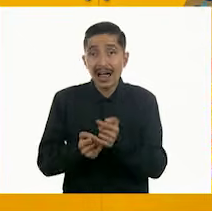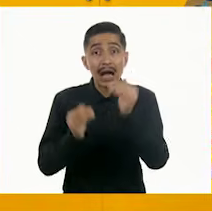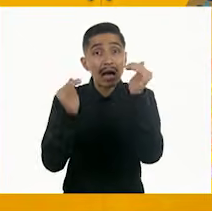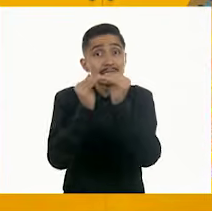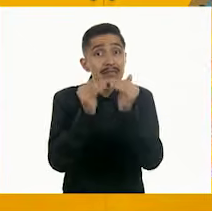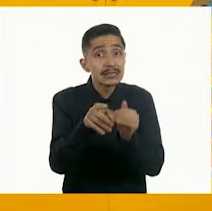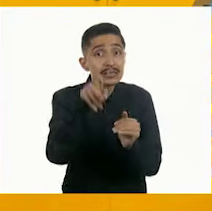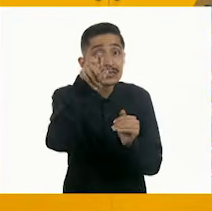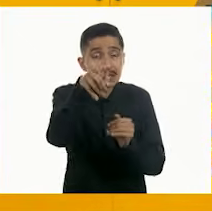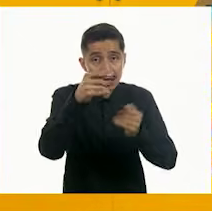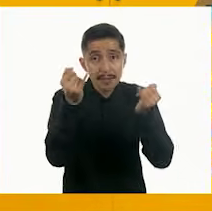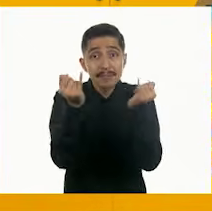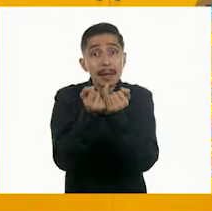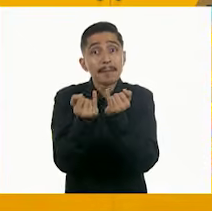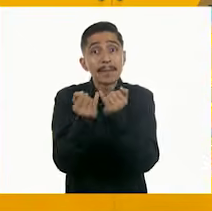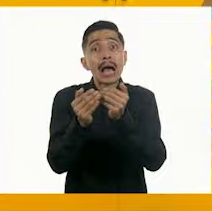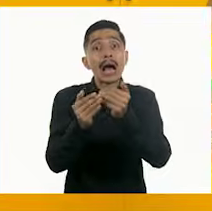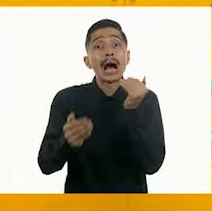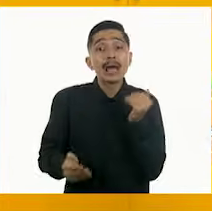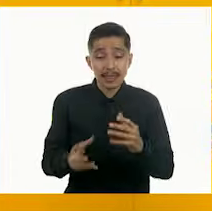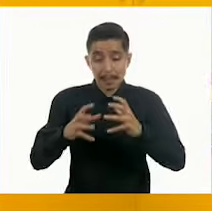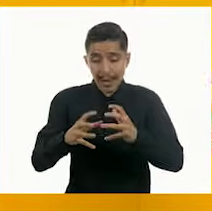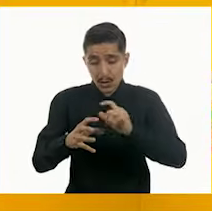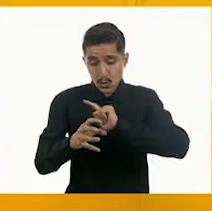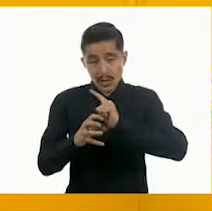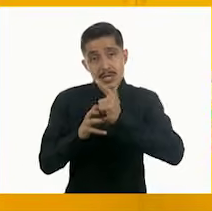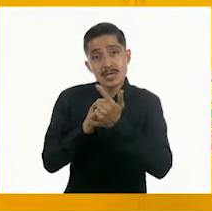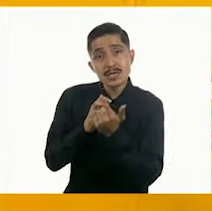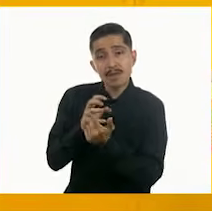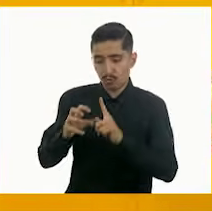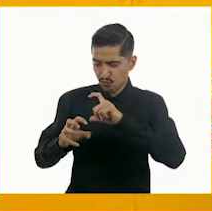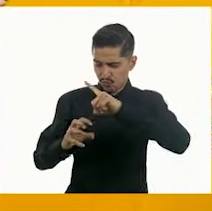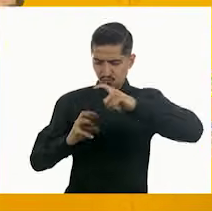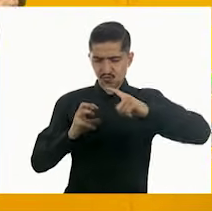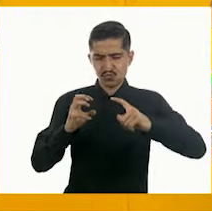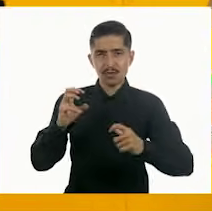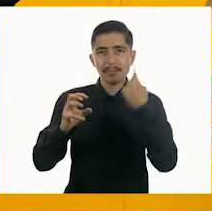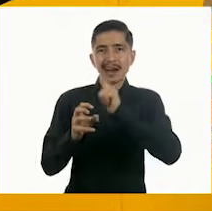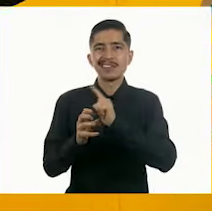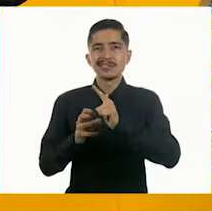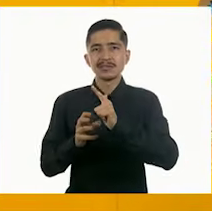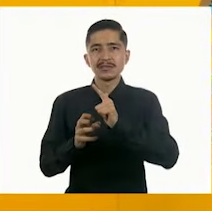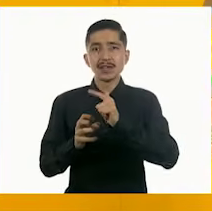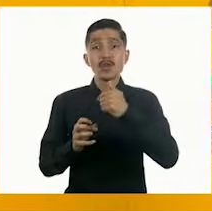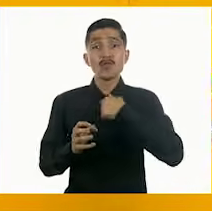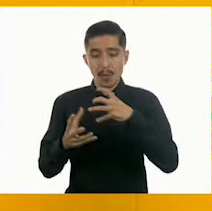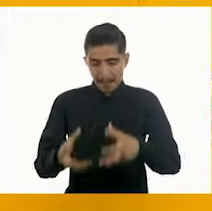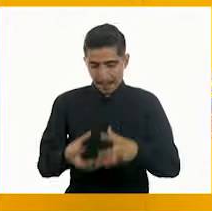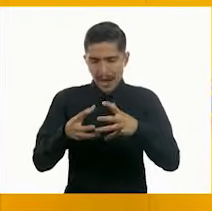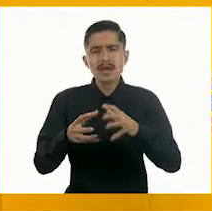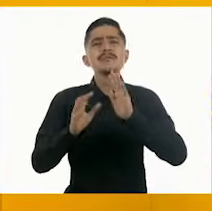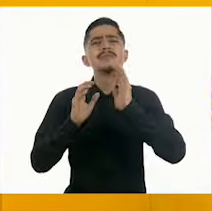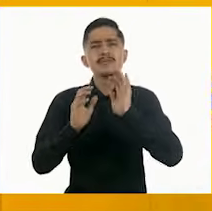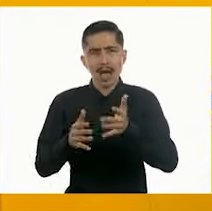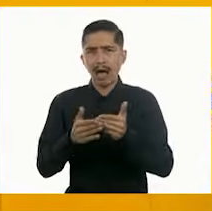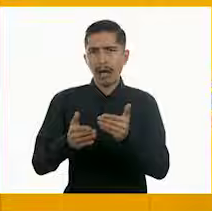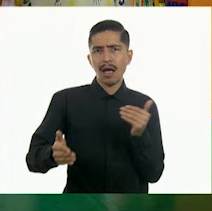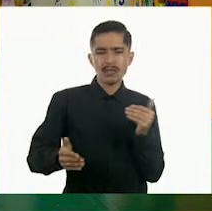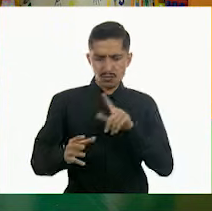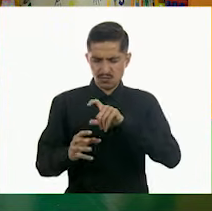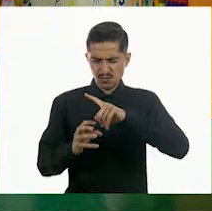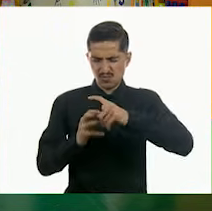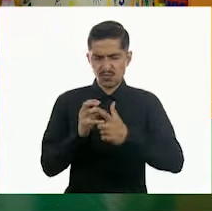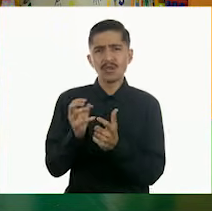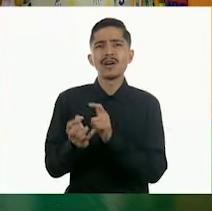también hay que sanitizar nuestros objetos. Estos balones que tenemos aquí en las manos ya están previamente sanitizados. Así